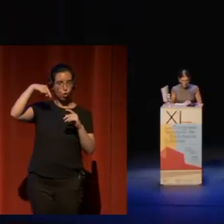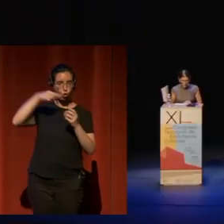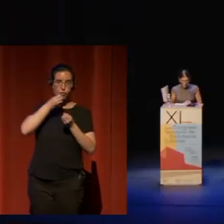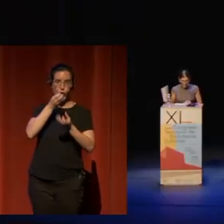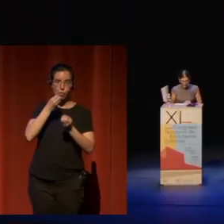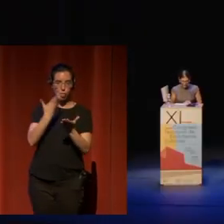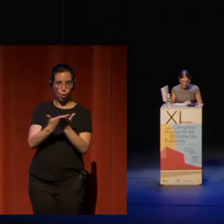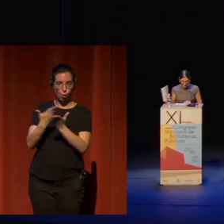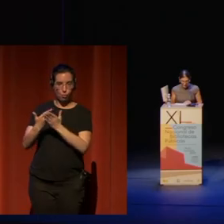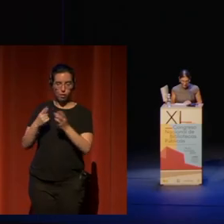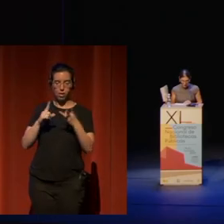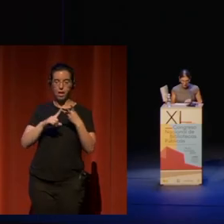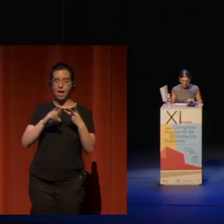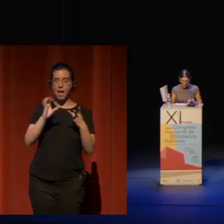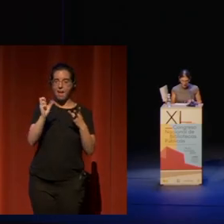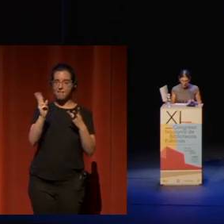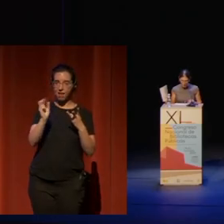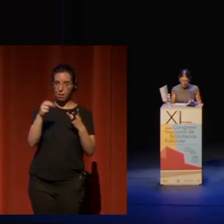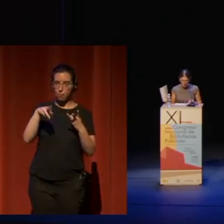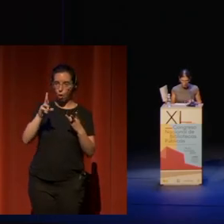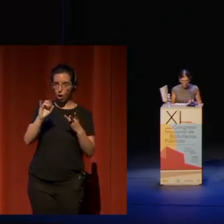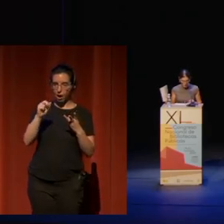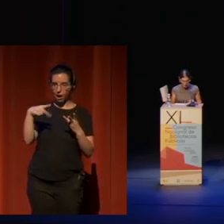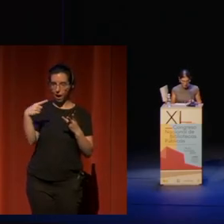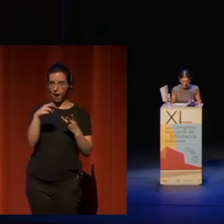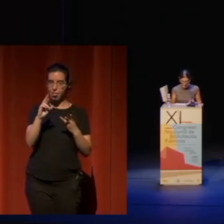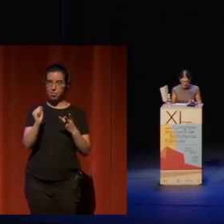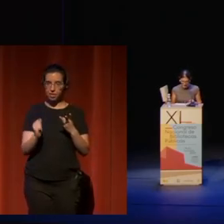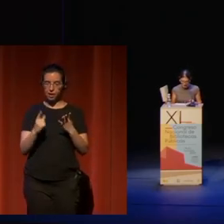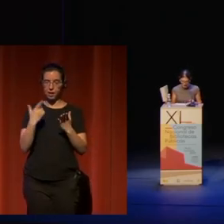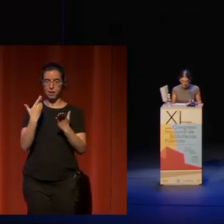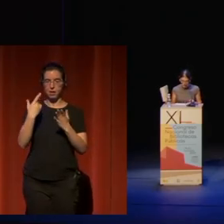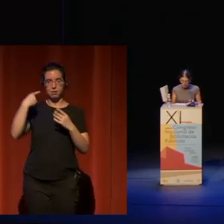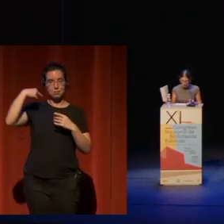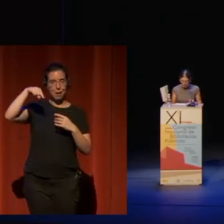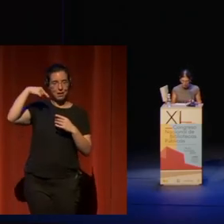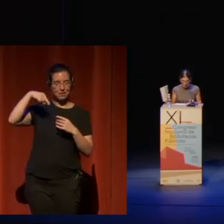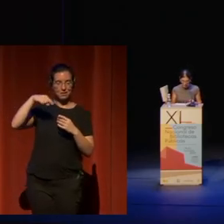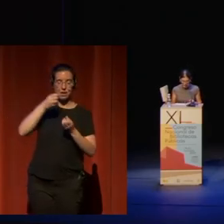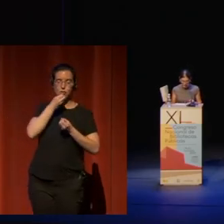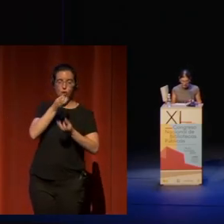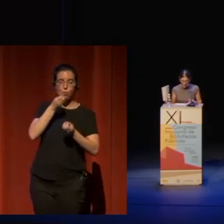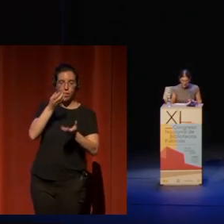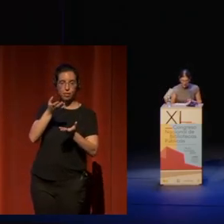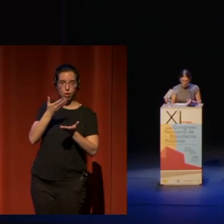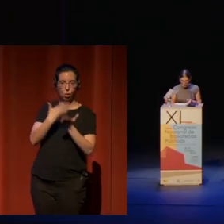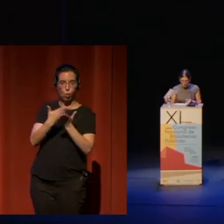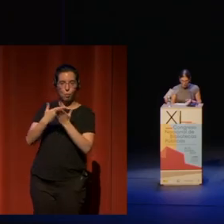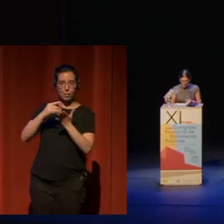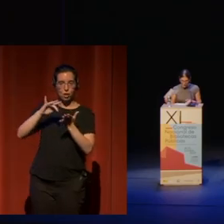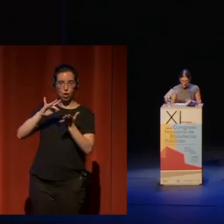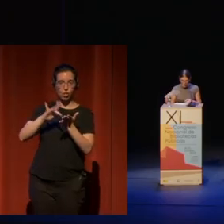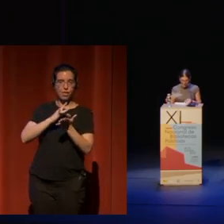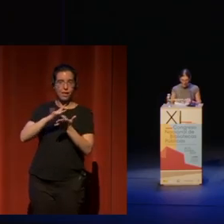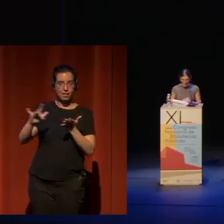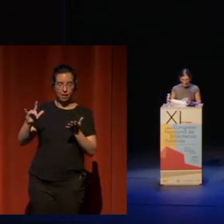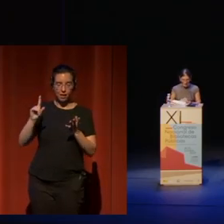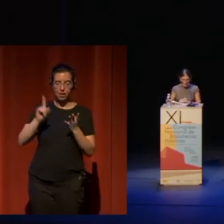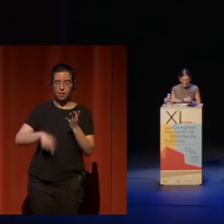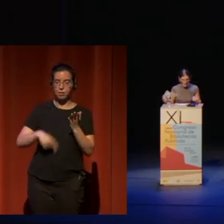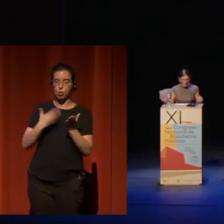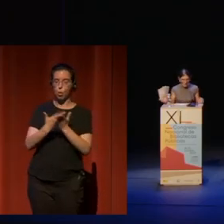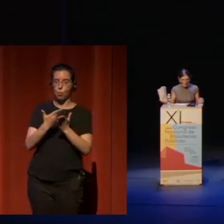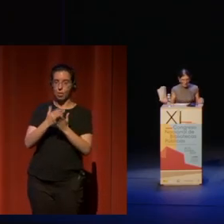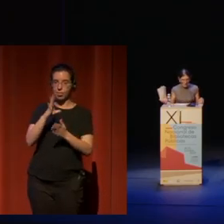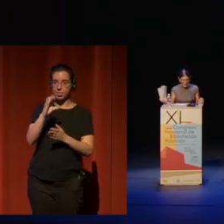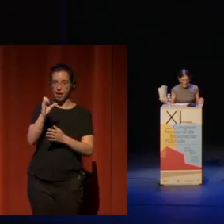Eva Morera Gracia, graduada en Información y Documentación y máster en Información y Documentación Digital y documentalista de